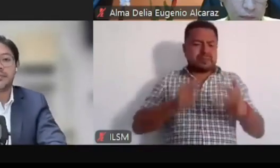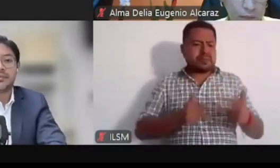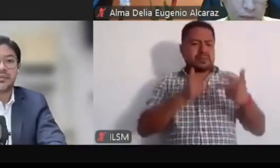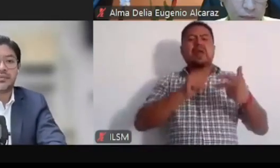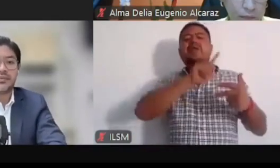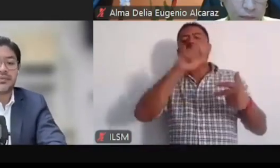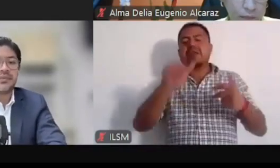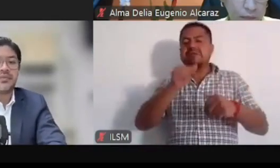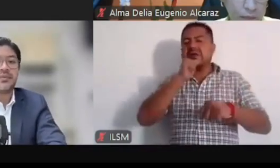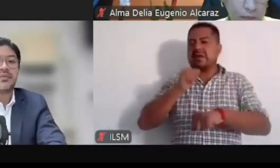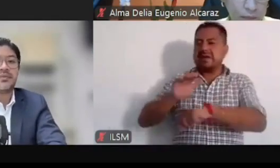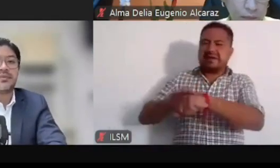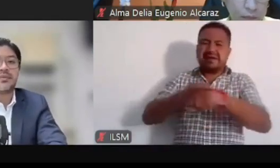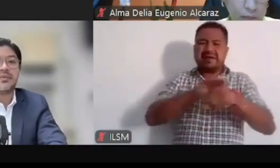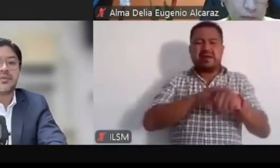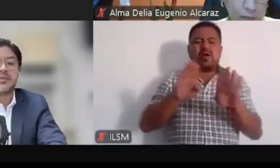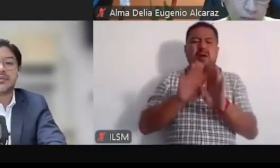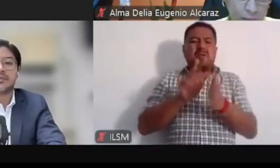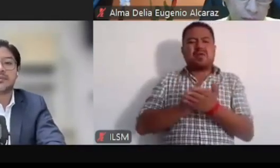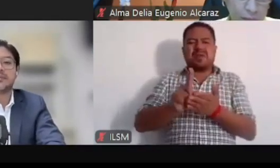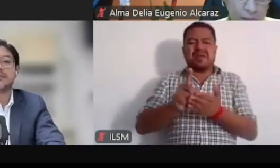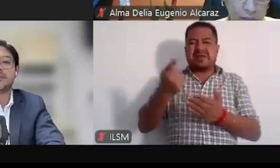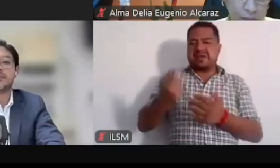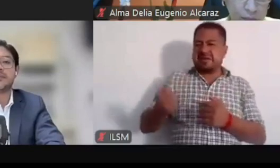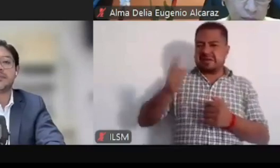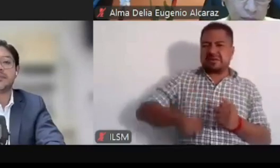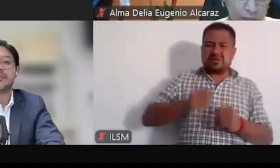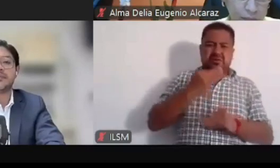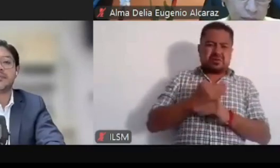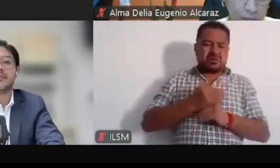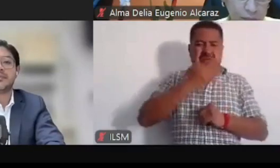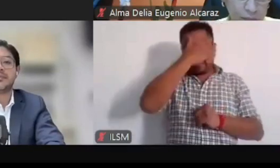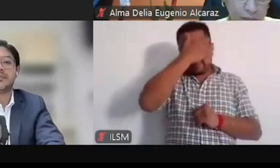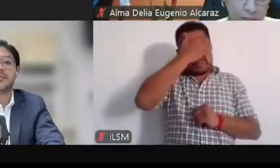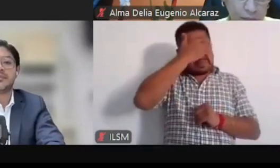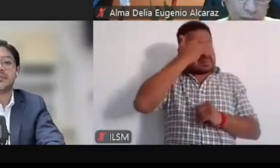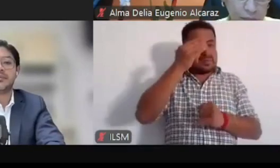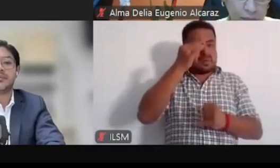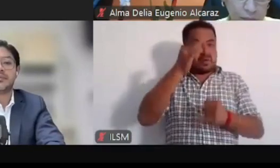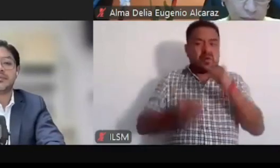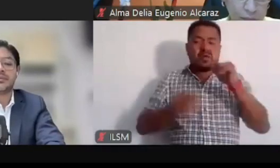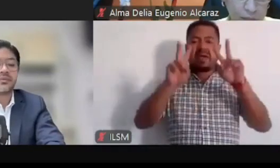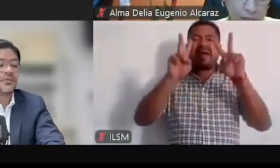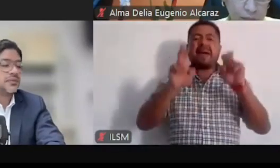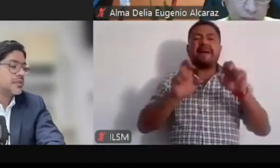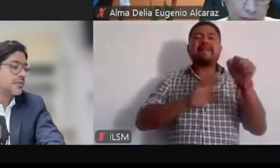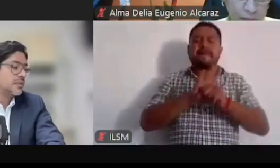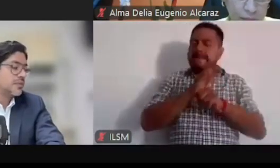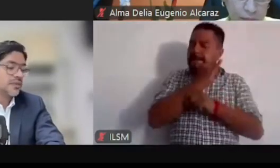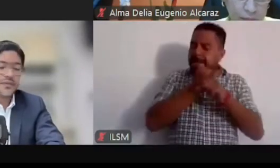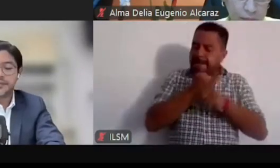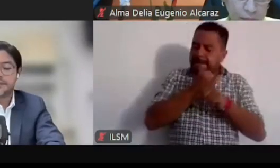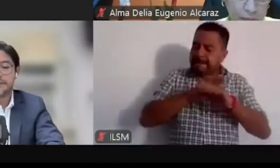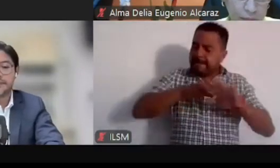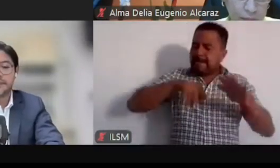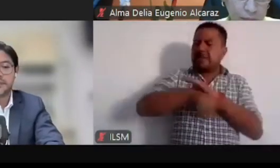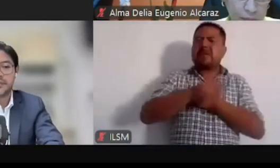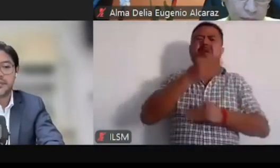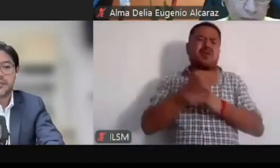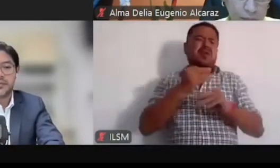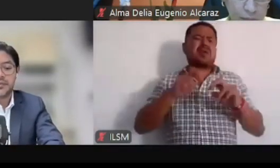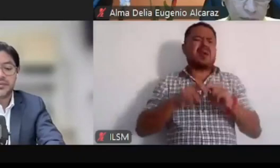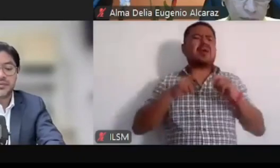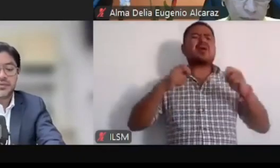consecuencia notifíquese de como en derecho corresponde el último asunto listado para analizar y resolver en esta sesión